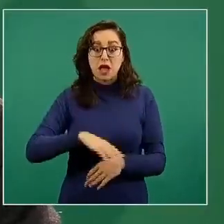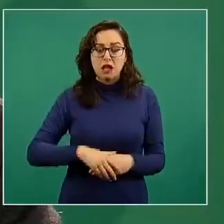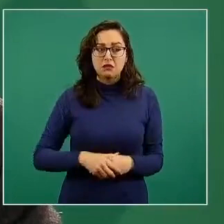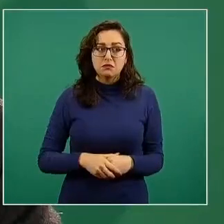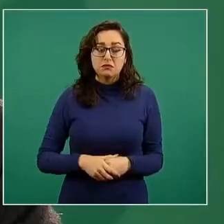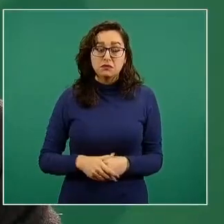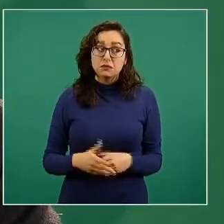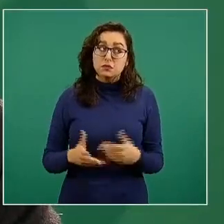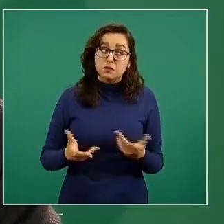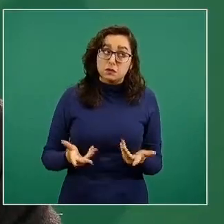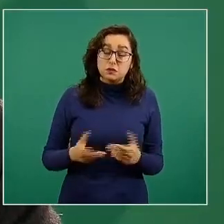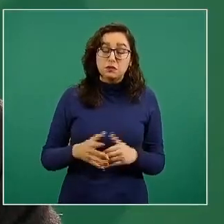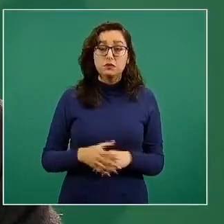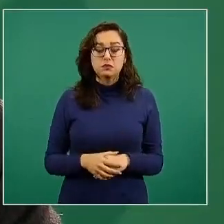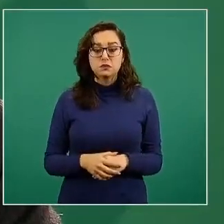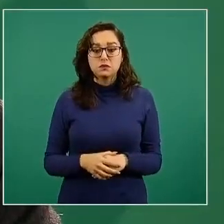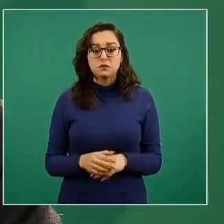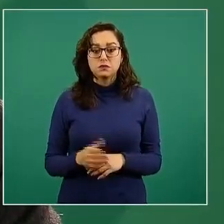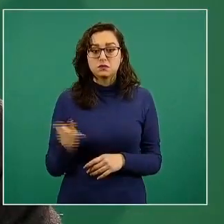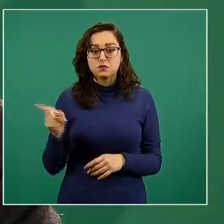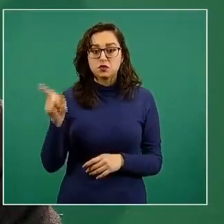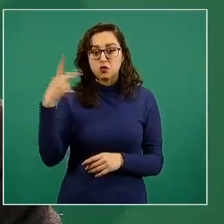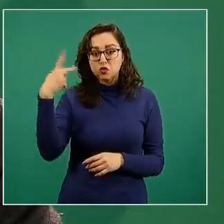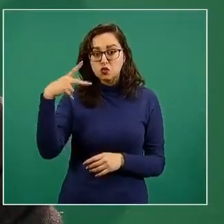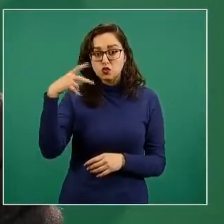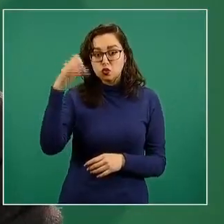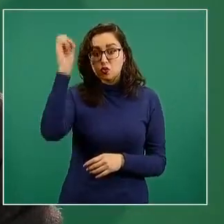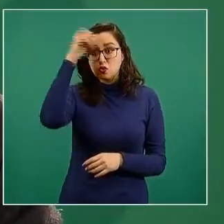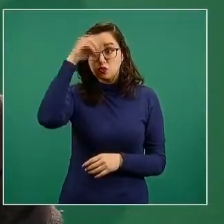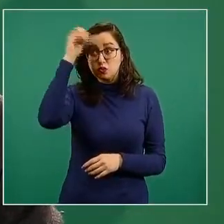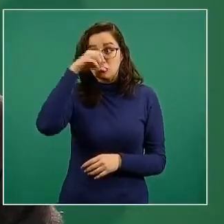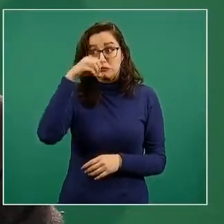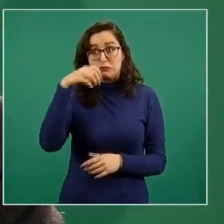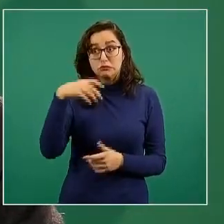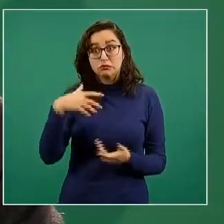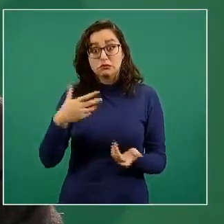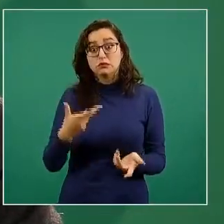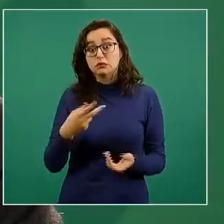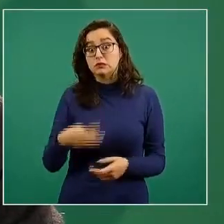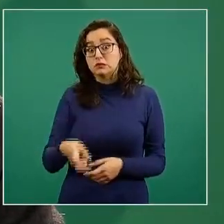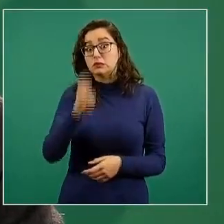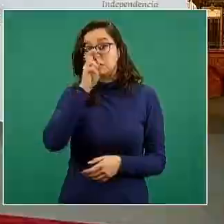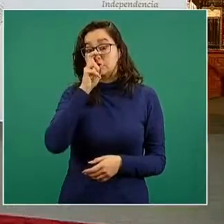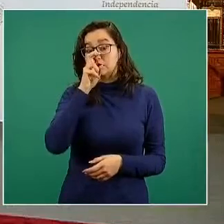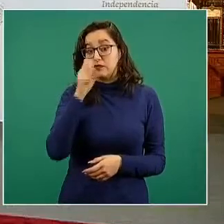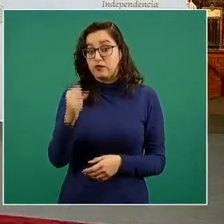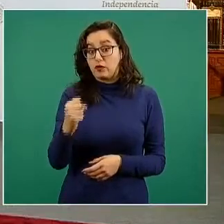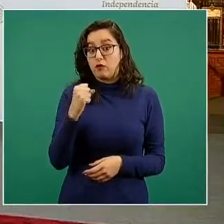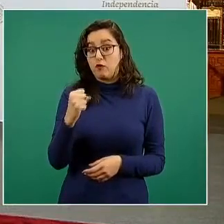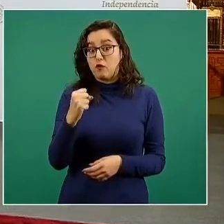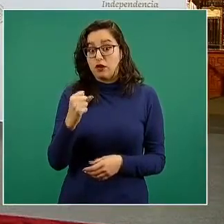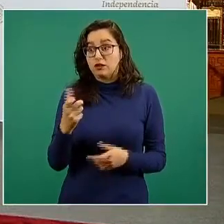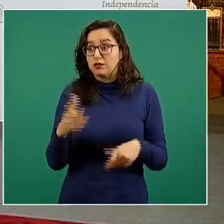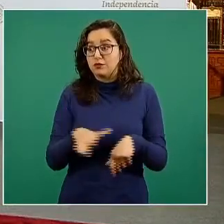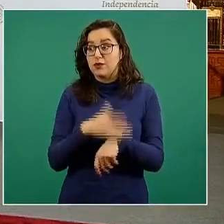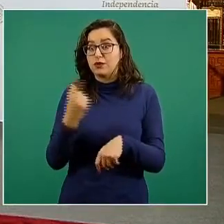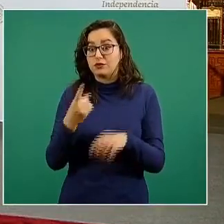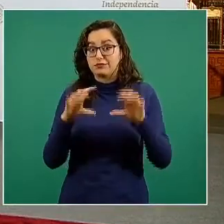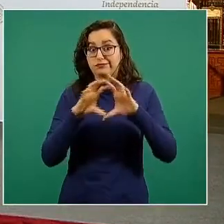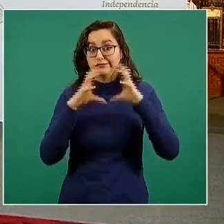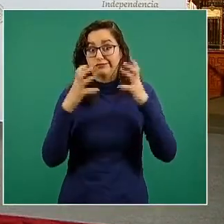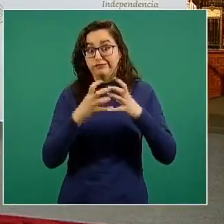que tienen una opinión bastante intensa, vamos a llamarle, sobre todo el acontecer de la